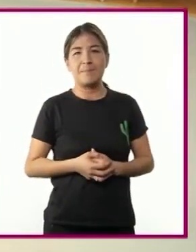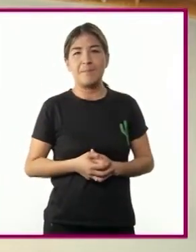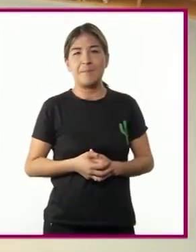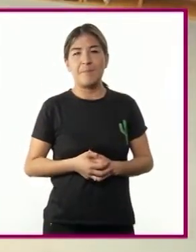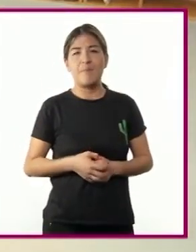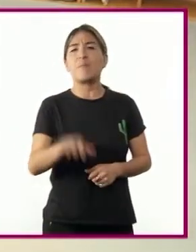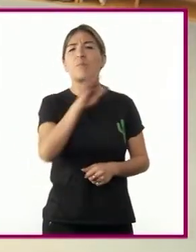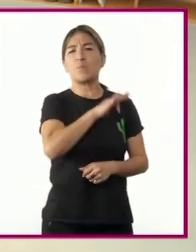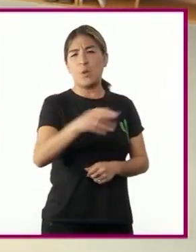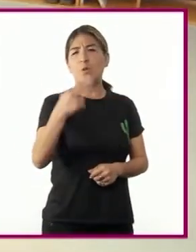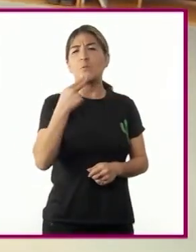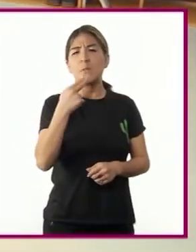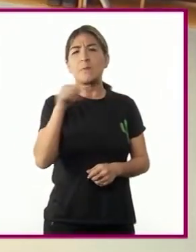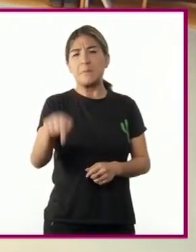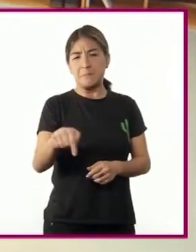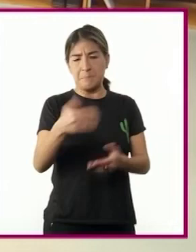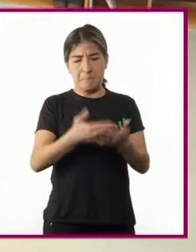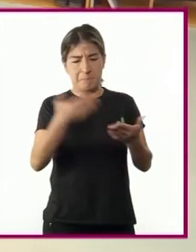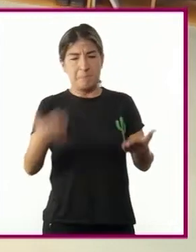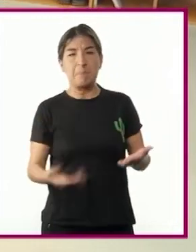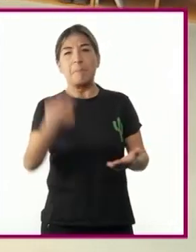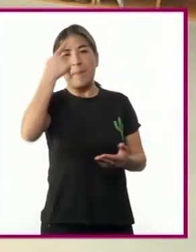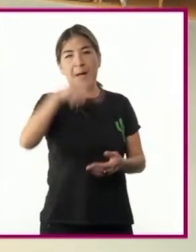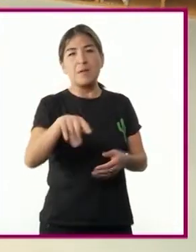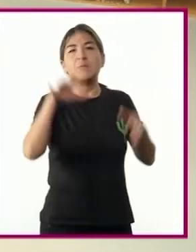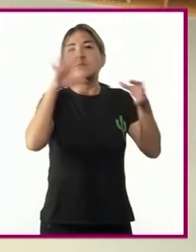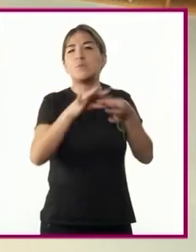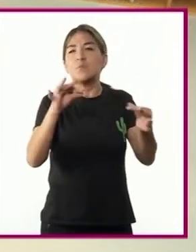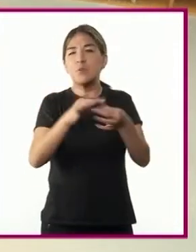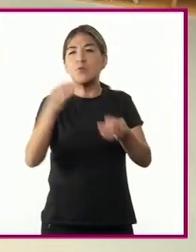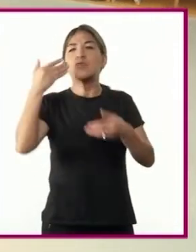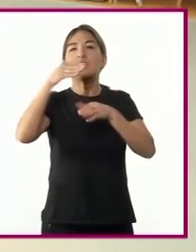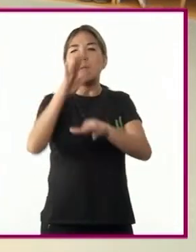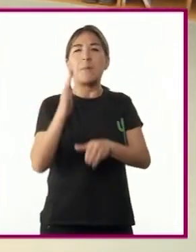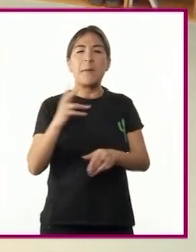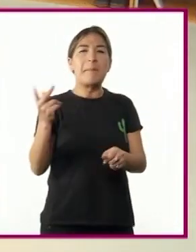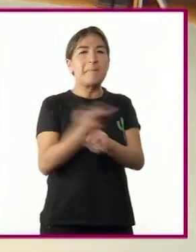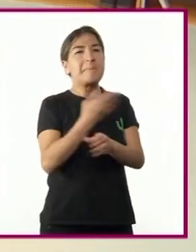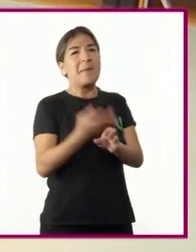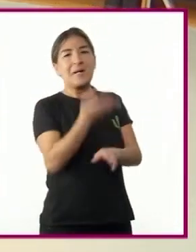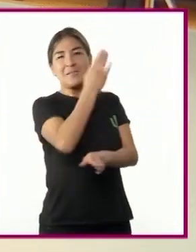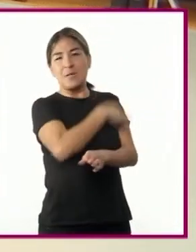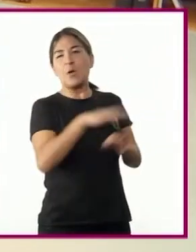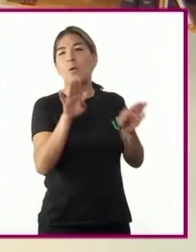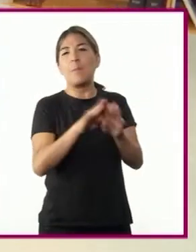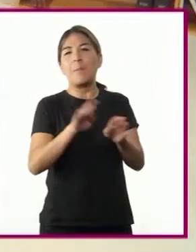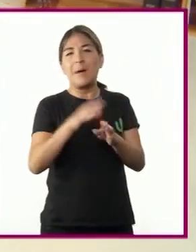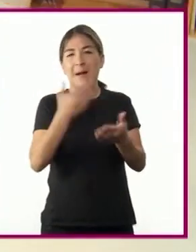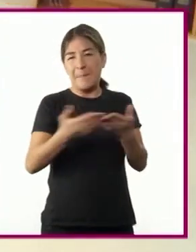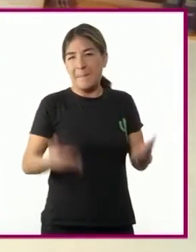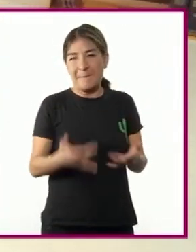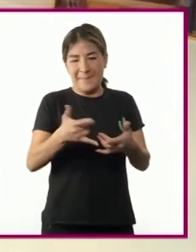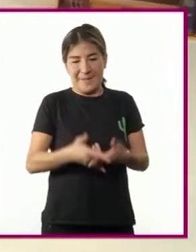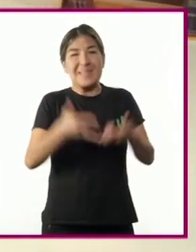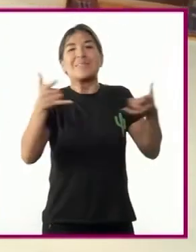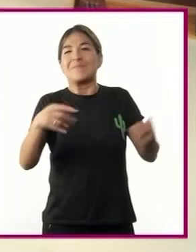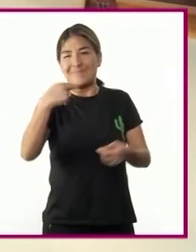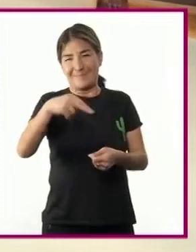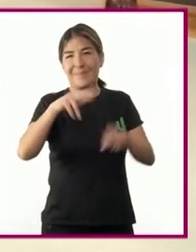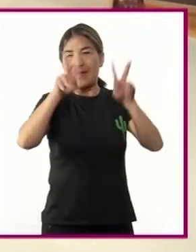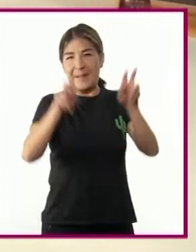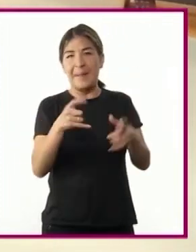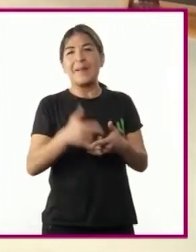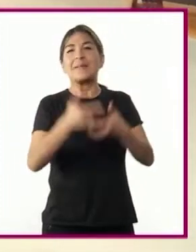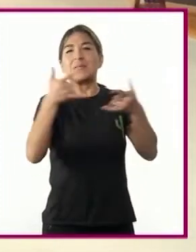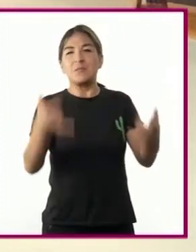podemos usar el presente para hablar del pasado, como en el presente histórico, o bien para hablar de